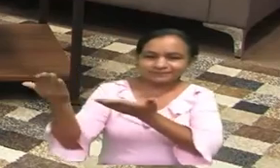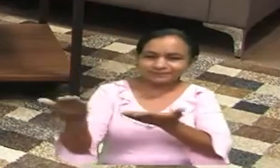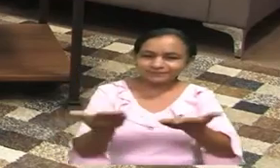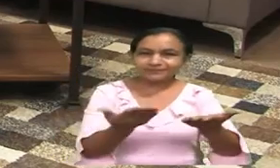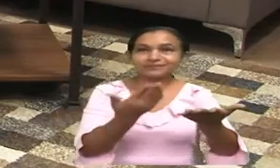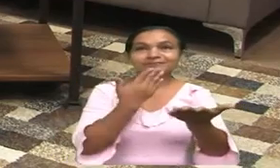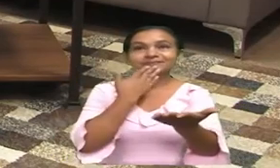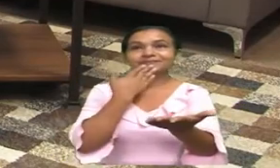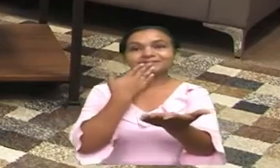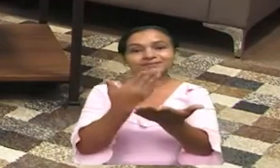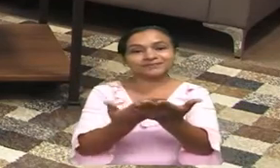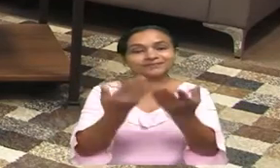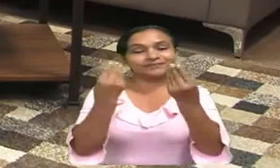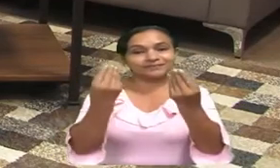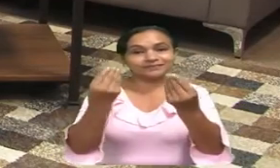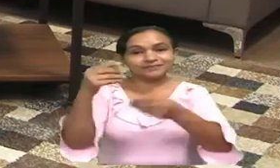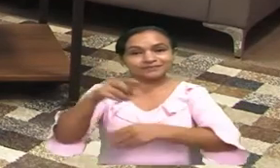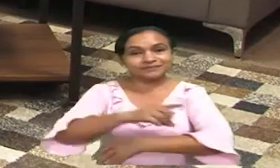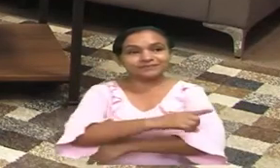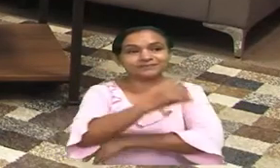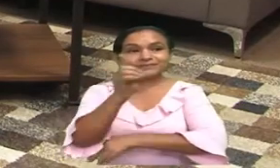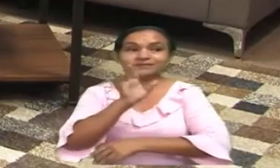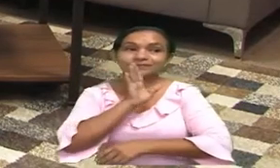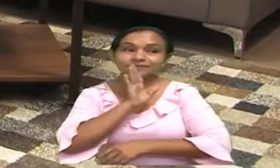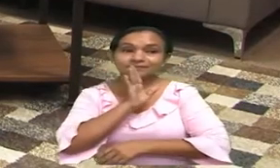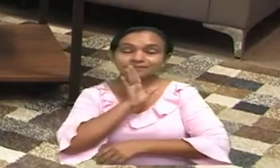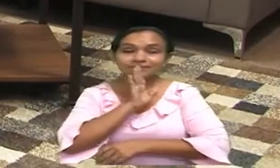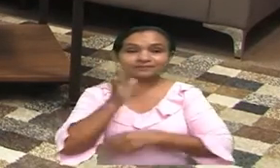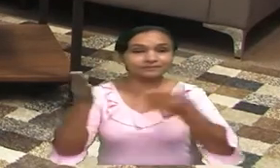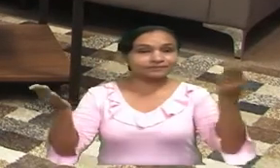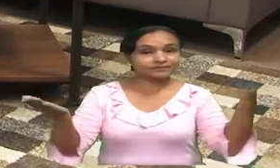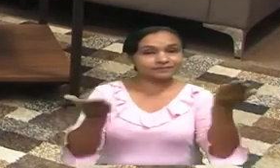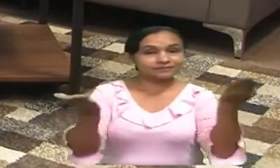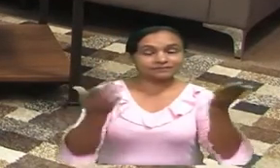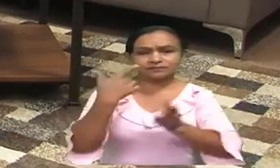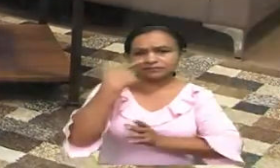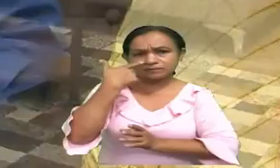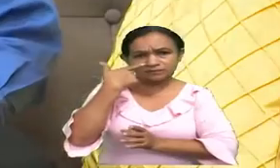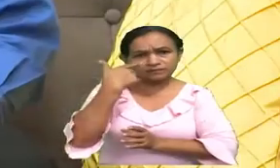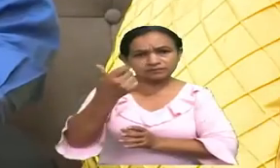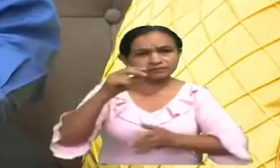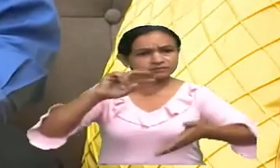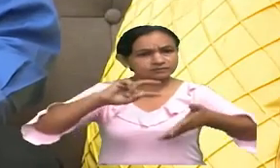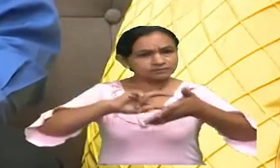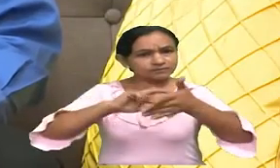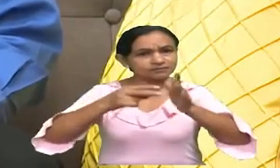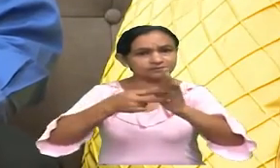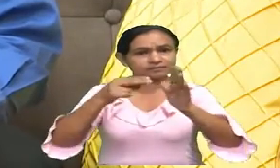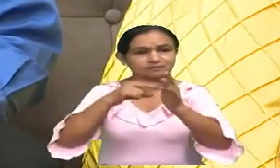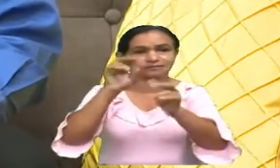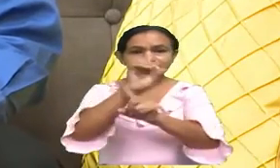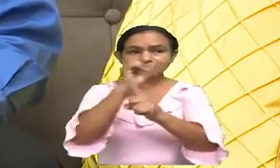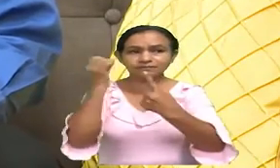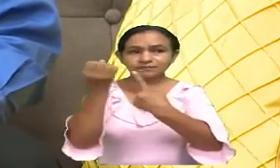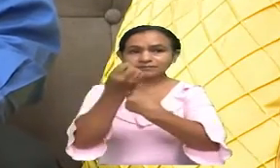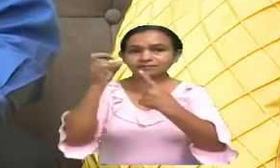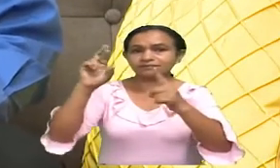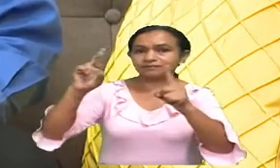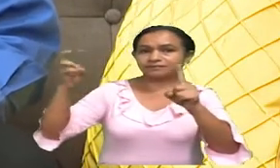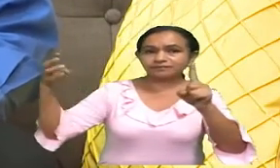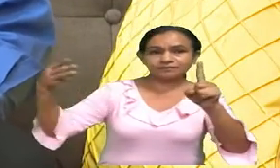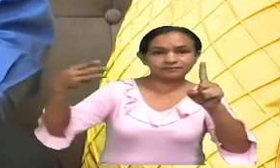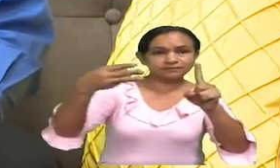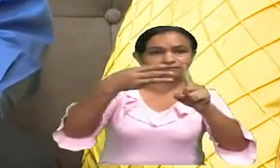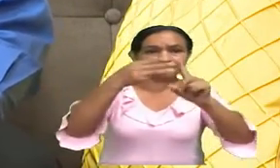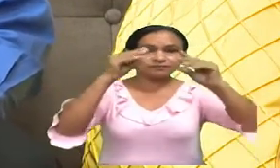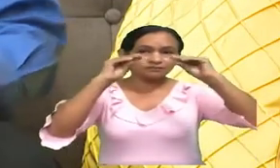Bueno, muchas gracias por acompañarnos y también pues en principio conocer lo que significa este organismo regional en cuanto a